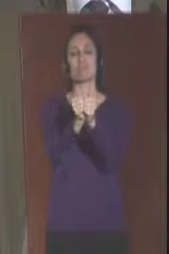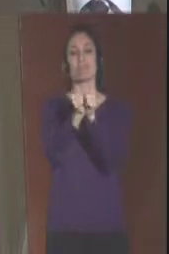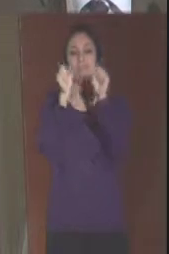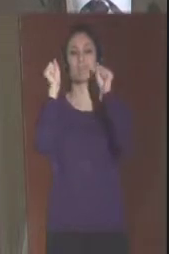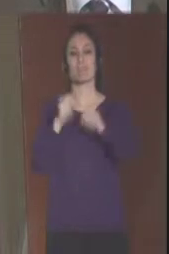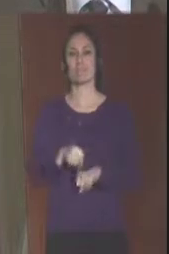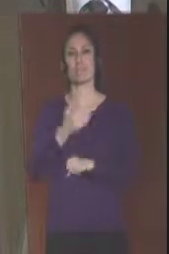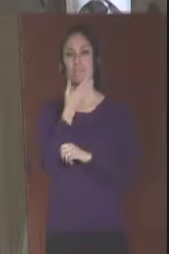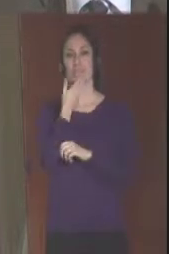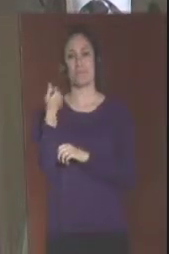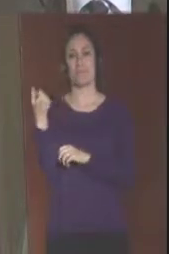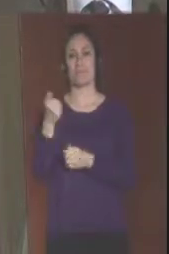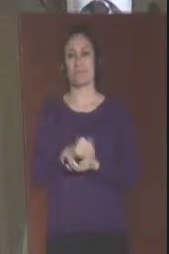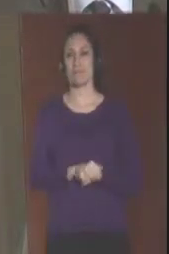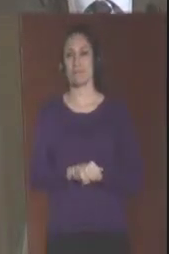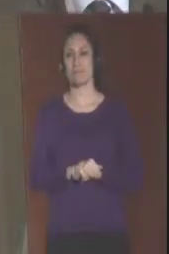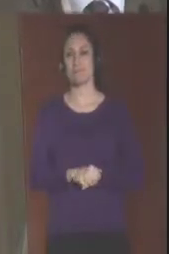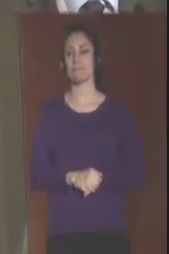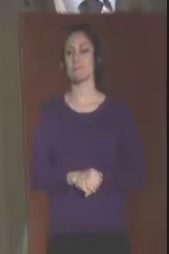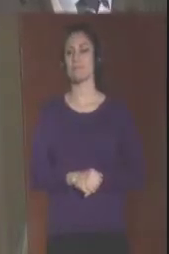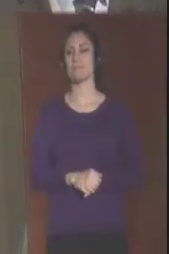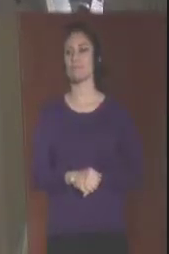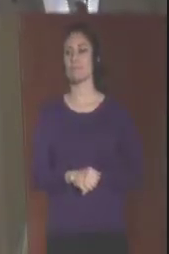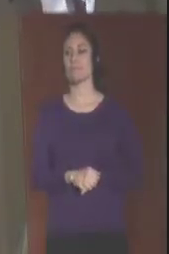Gracias. Don Jonás Donizetti.